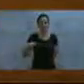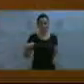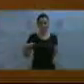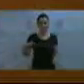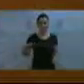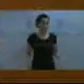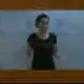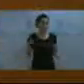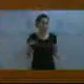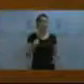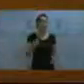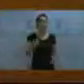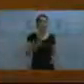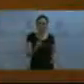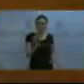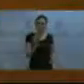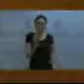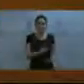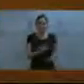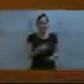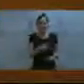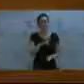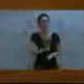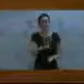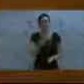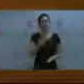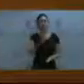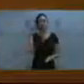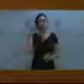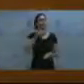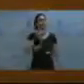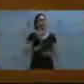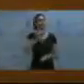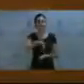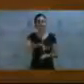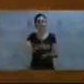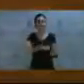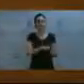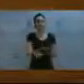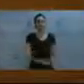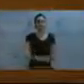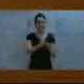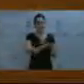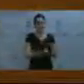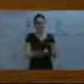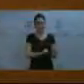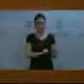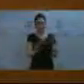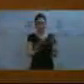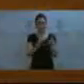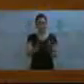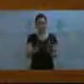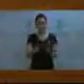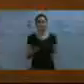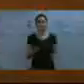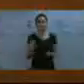la que tuve el honor de salir aquí a defender estos temas o a hablar de estos temas. Es distinto crecer el 8%